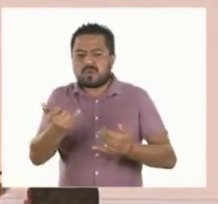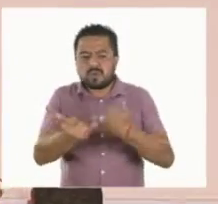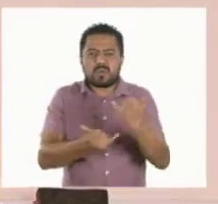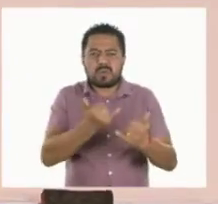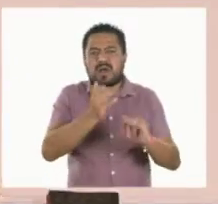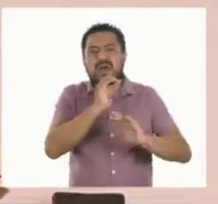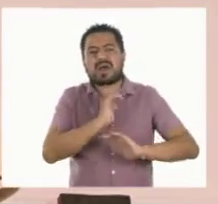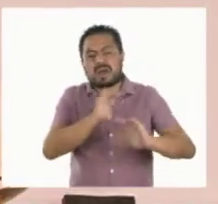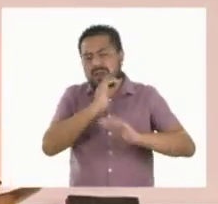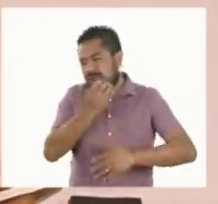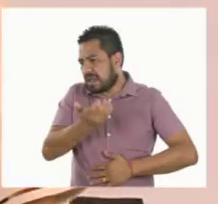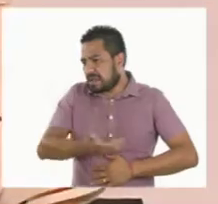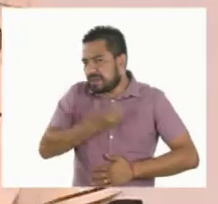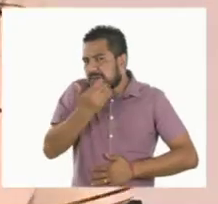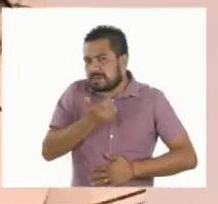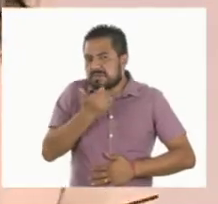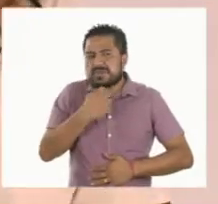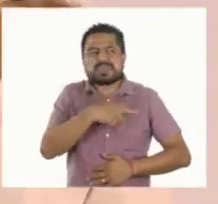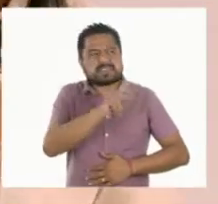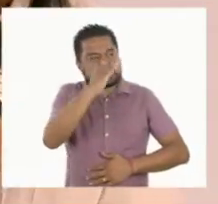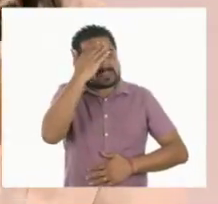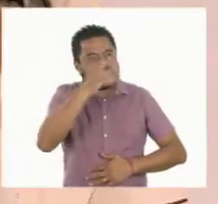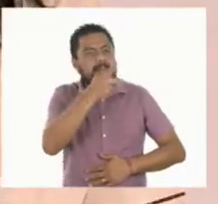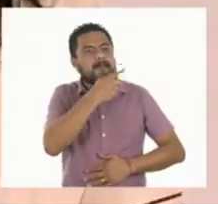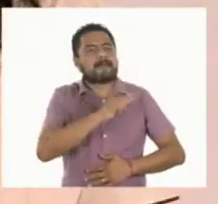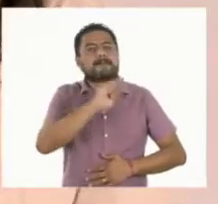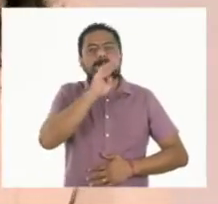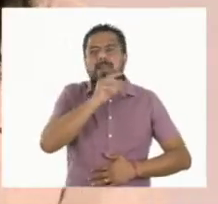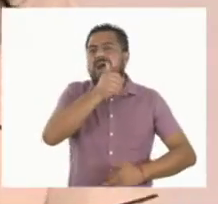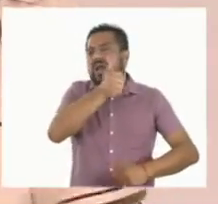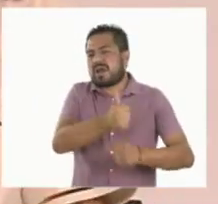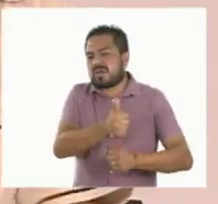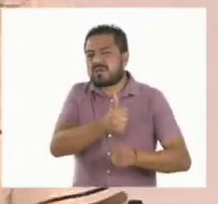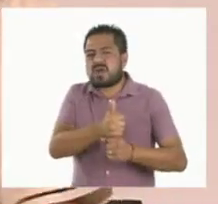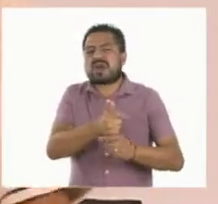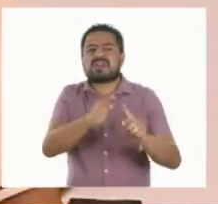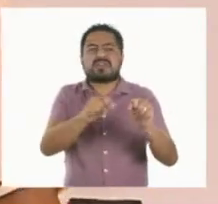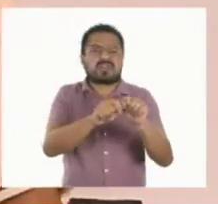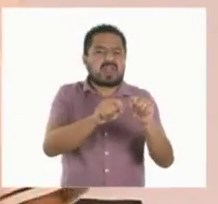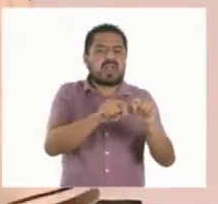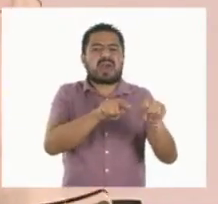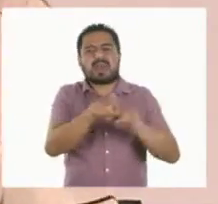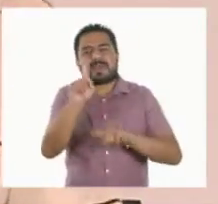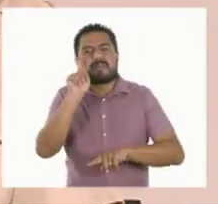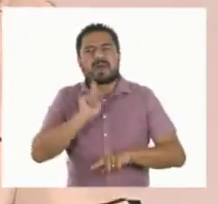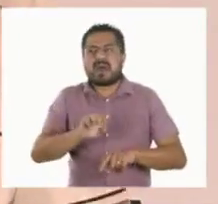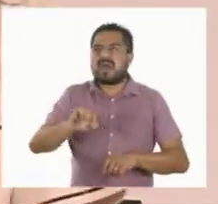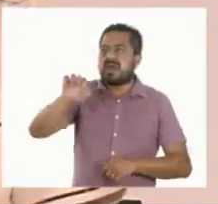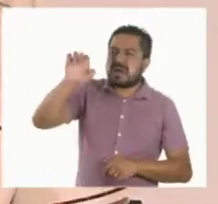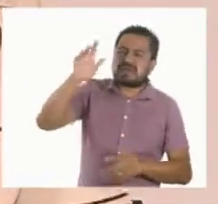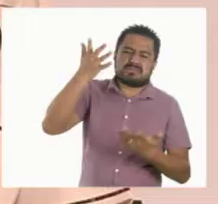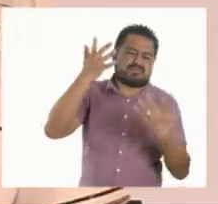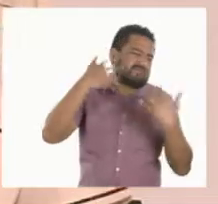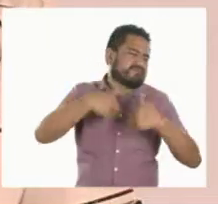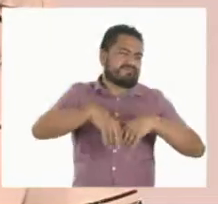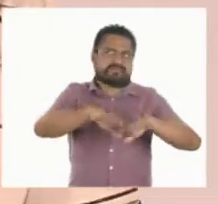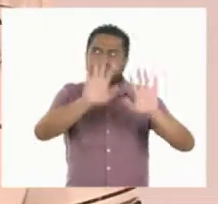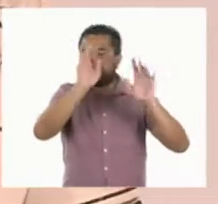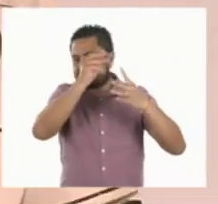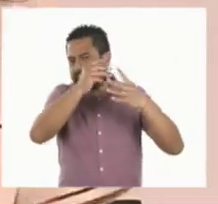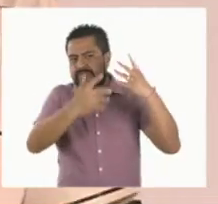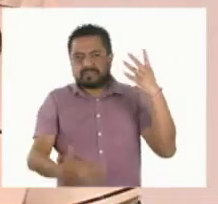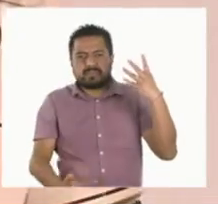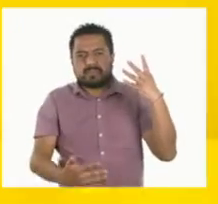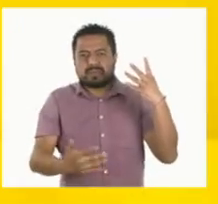juegos y canciones tradicionales que sepan su mamá, su abuelita, su tía, su hermano, su tío,